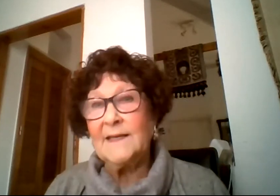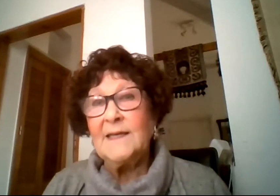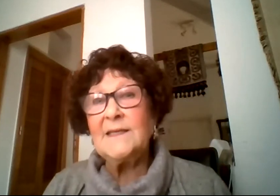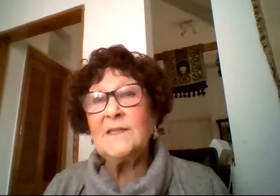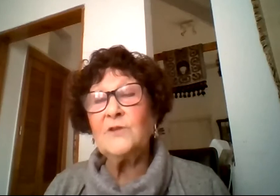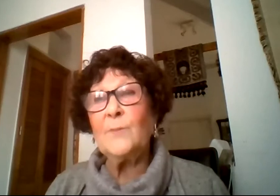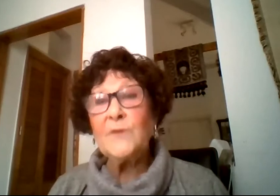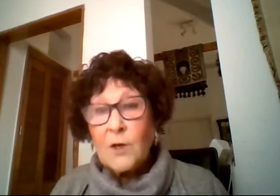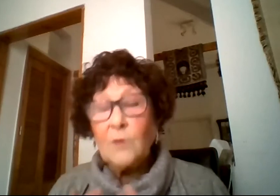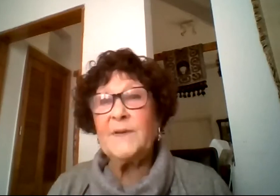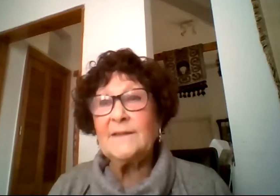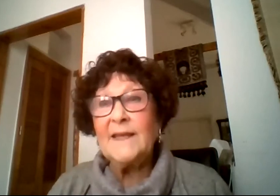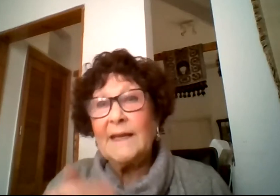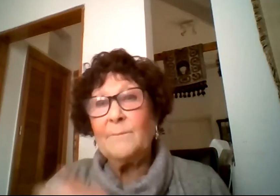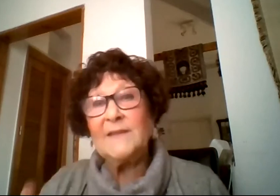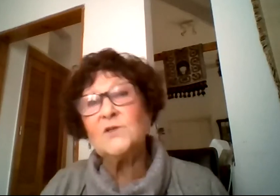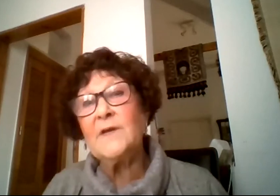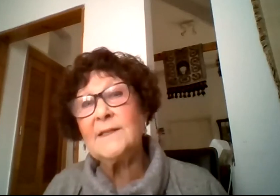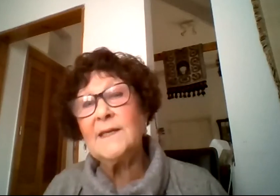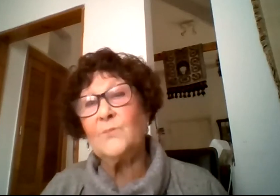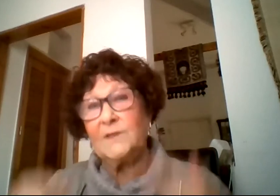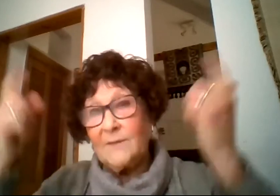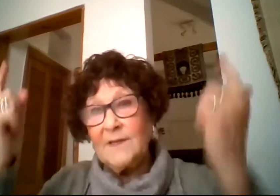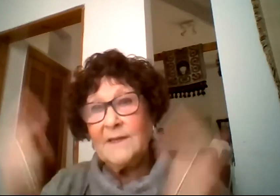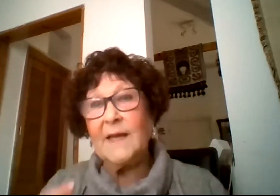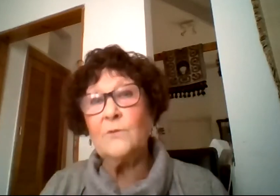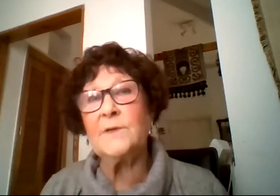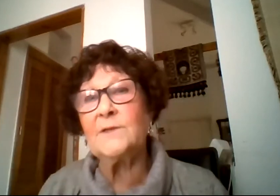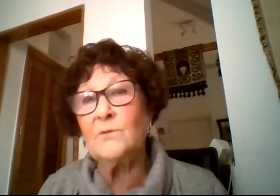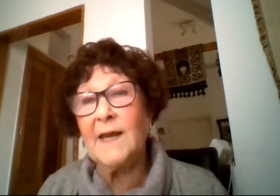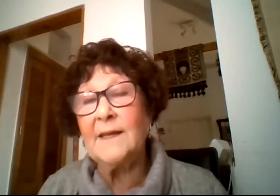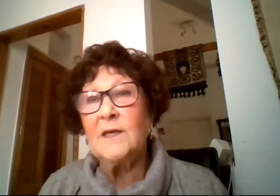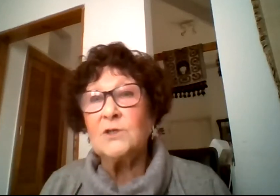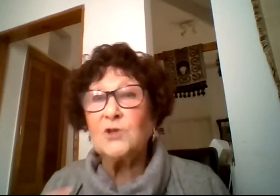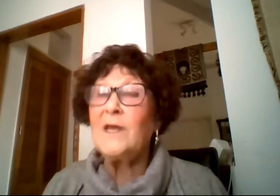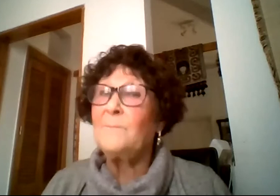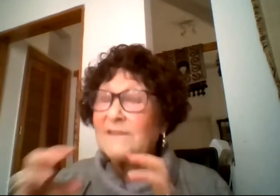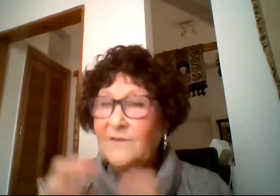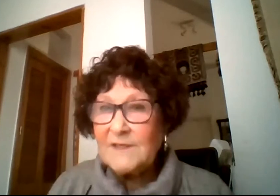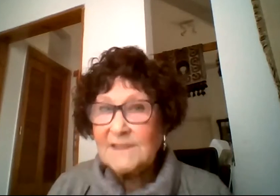aislar y donde pueden comprender el paso del tiempo a través de la luz natural,